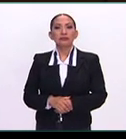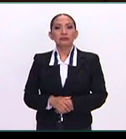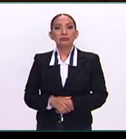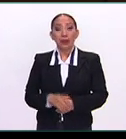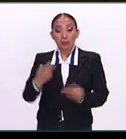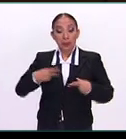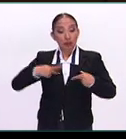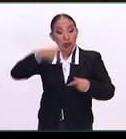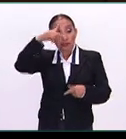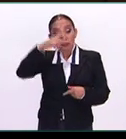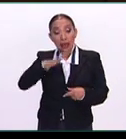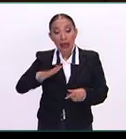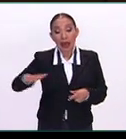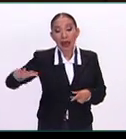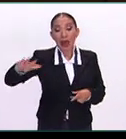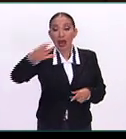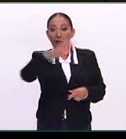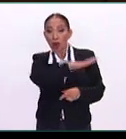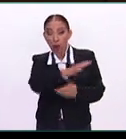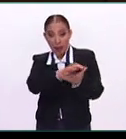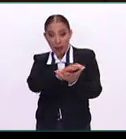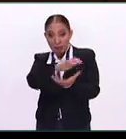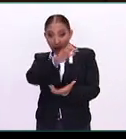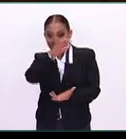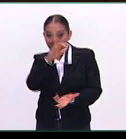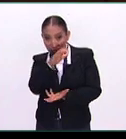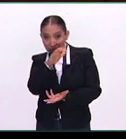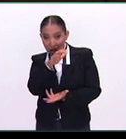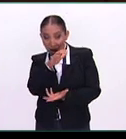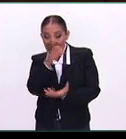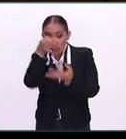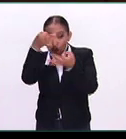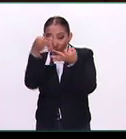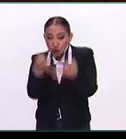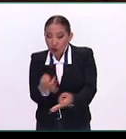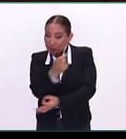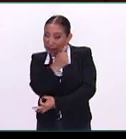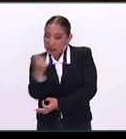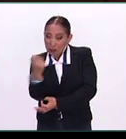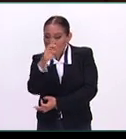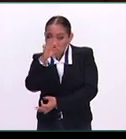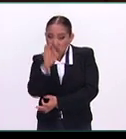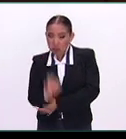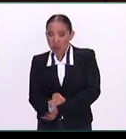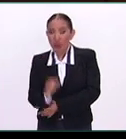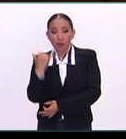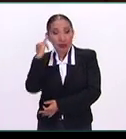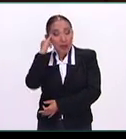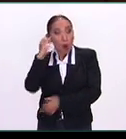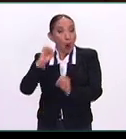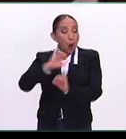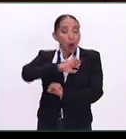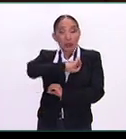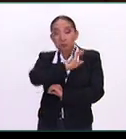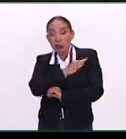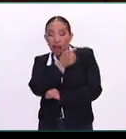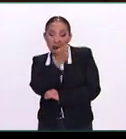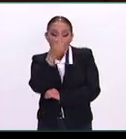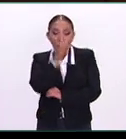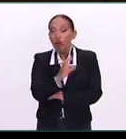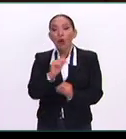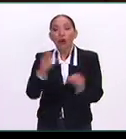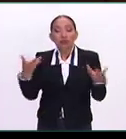los mexicanos no somos la mayoría propiamente indígenas, ni tampoco españoles. Somos